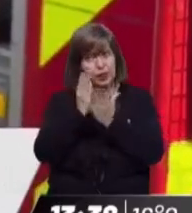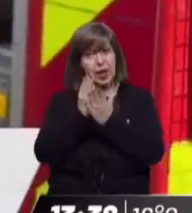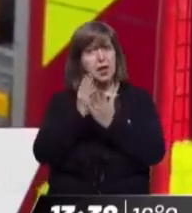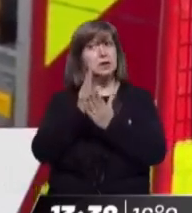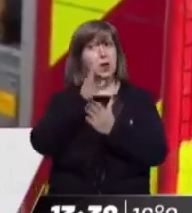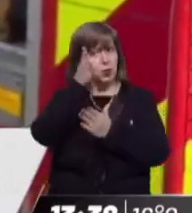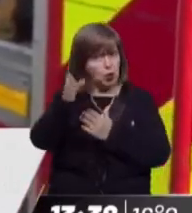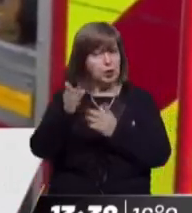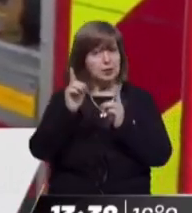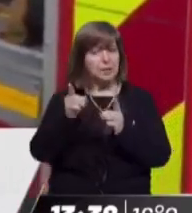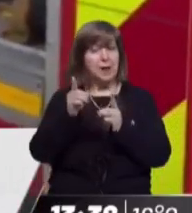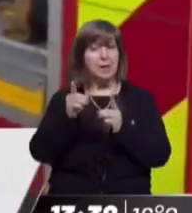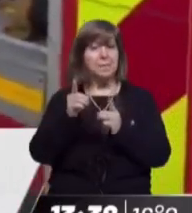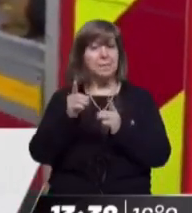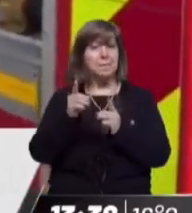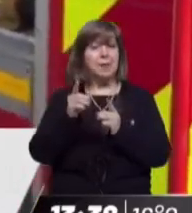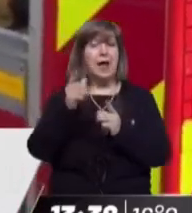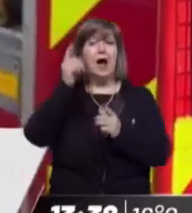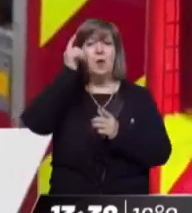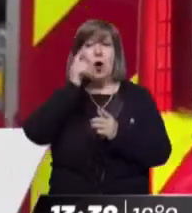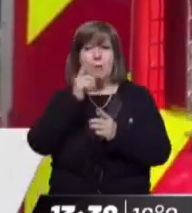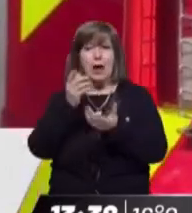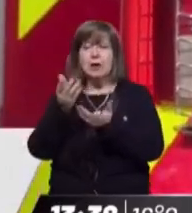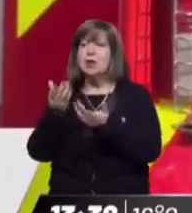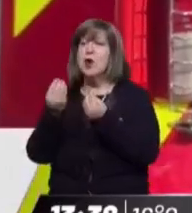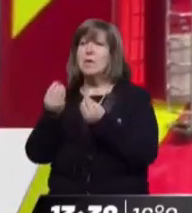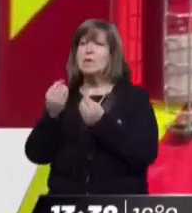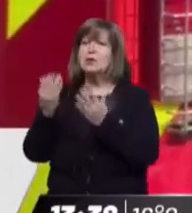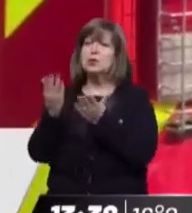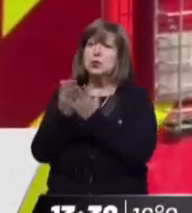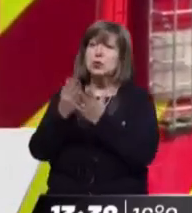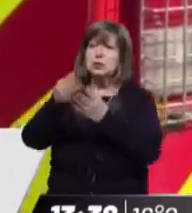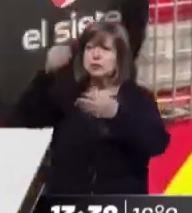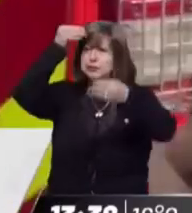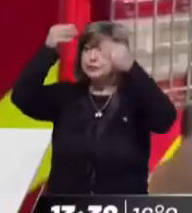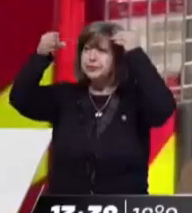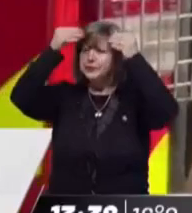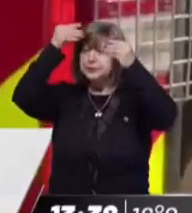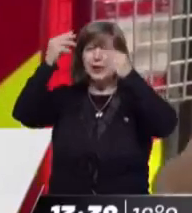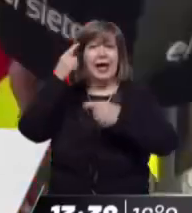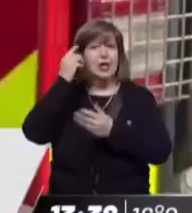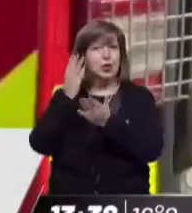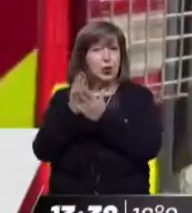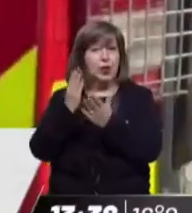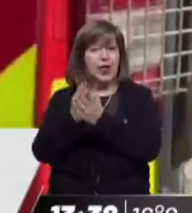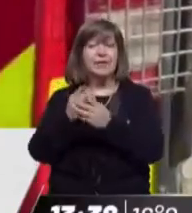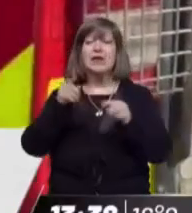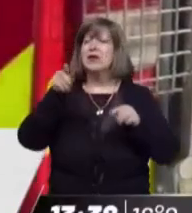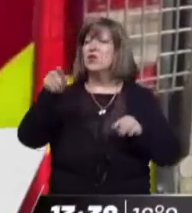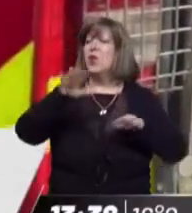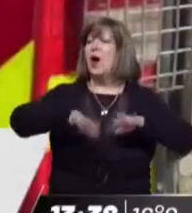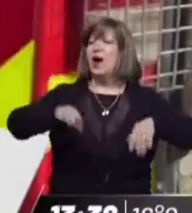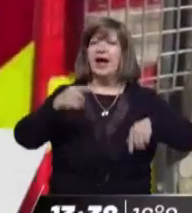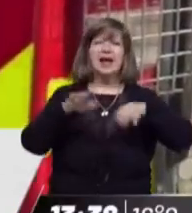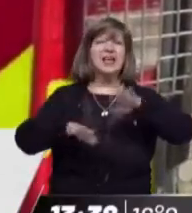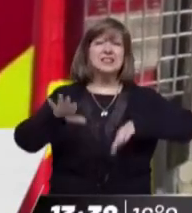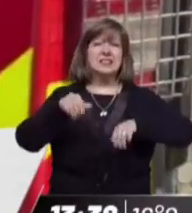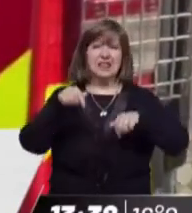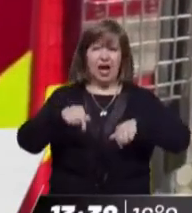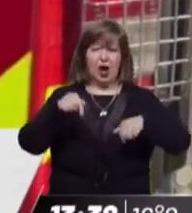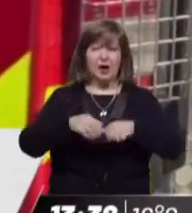siempre en el ámbito bomberil y afuera, digamos, realizando otros cursos. ¿Ahora qué te tocó hacer? Y ahora,